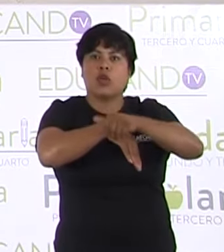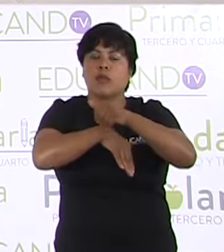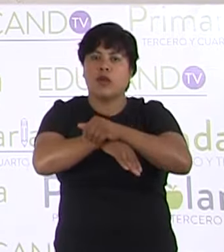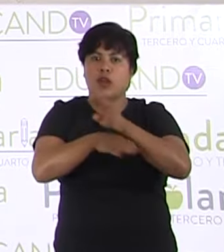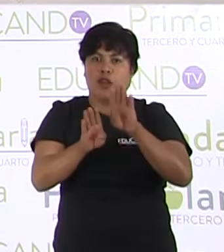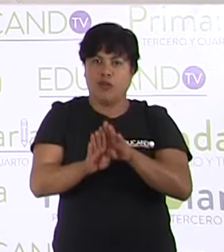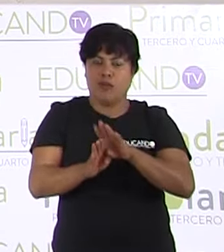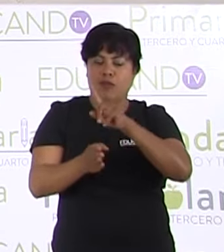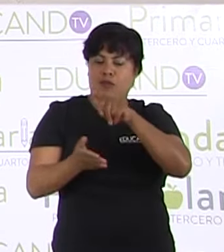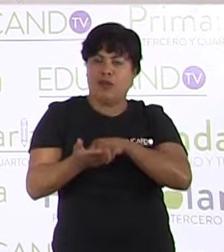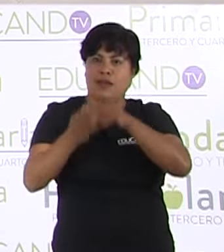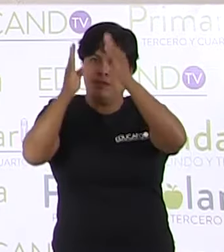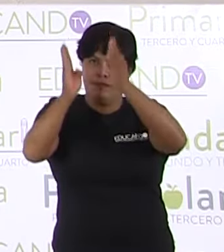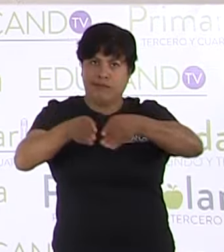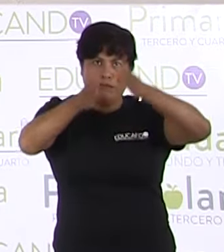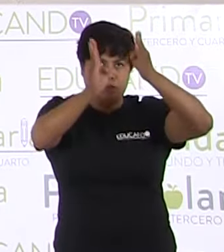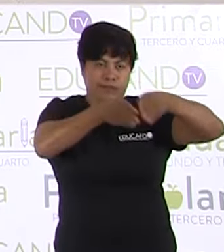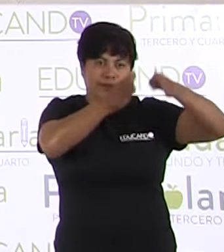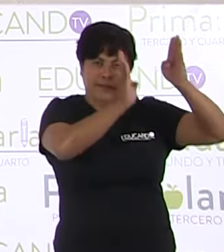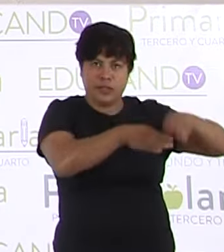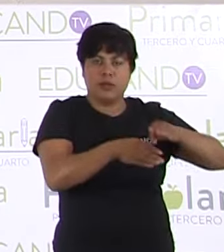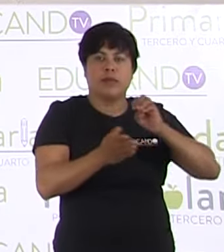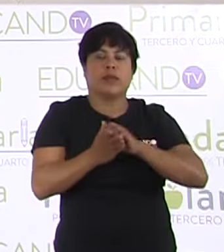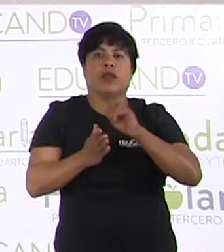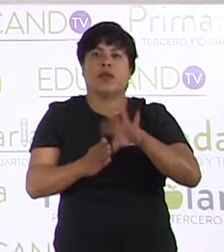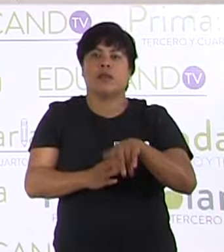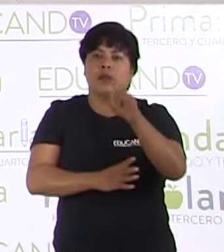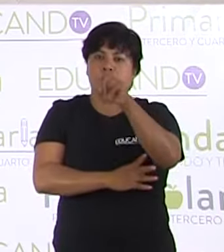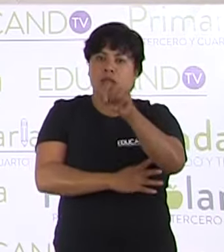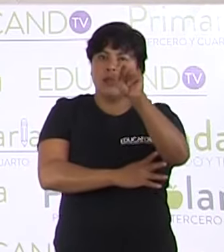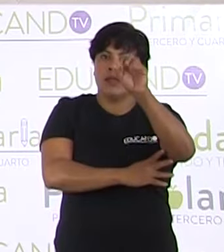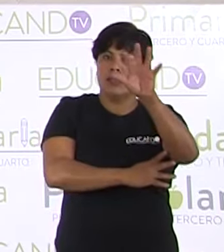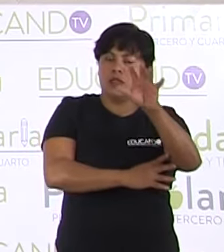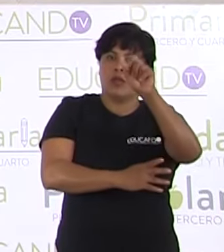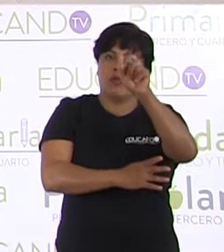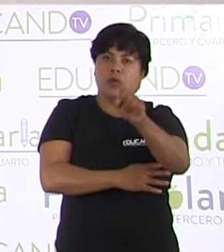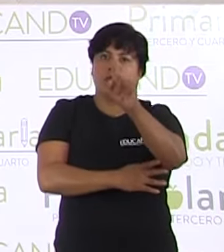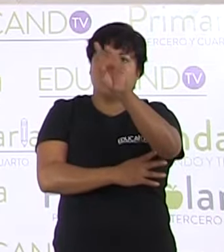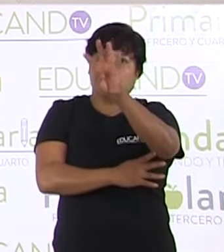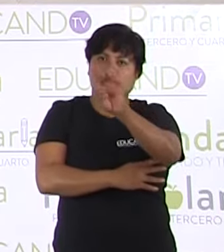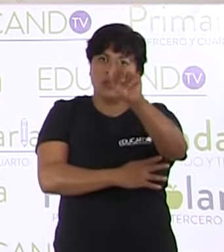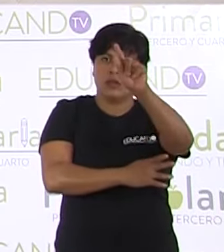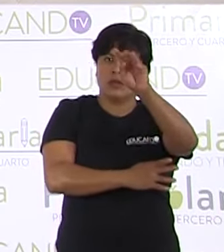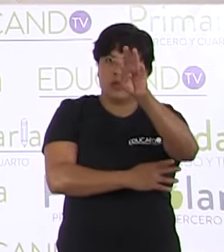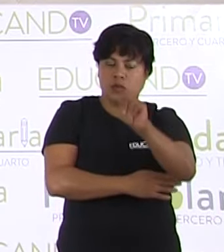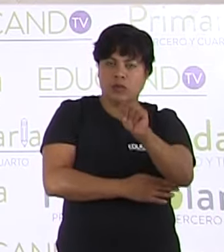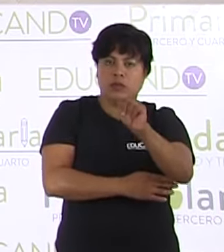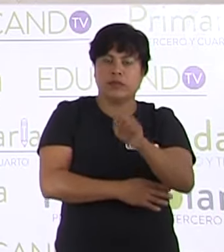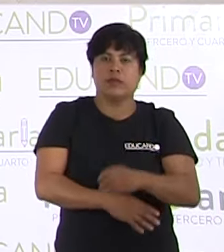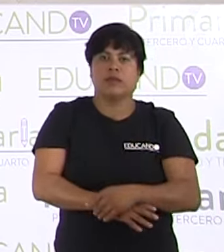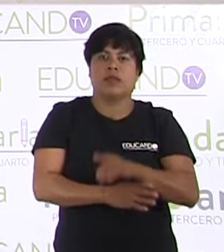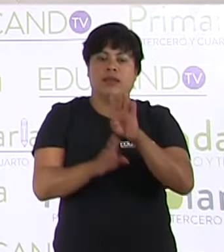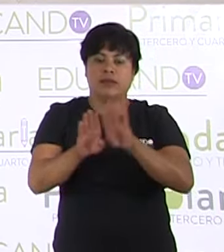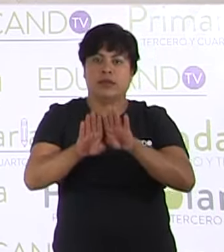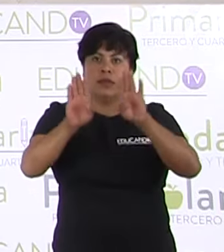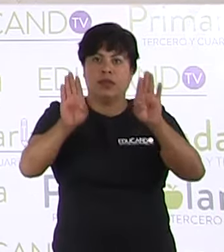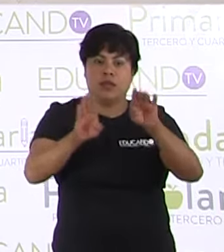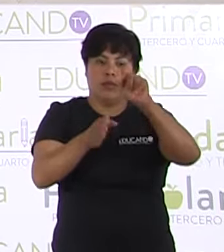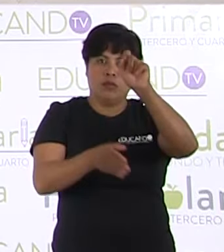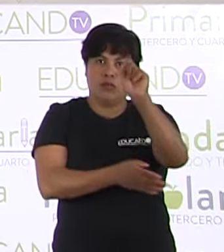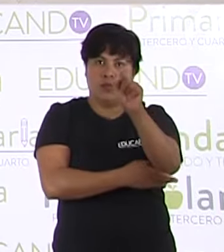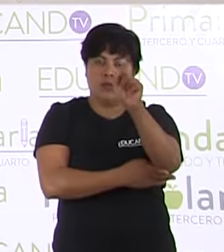a su posición dentro del número por ejemplo 125.4 79 separados por un